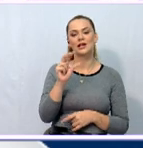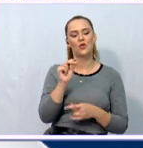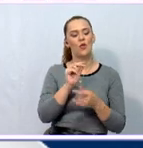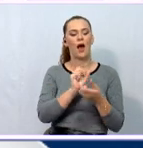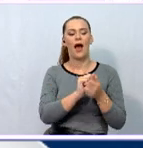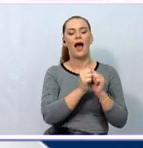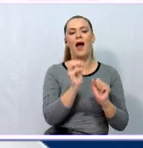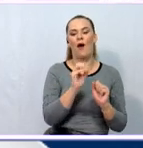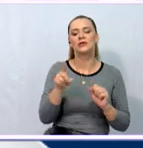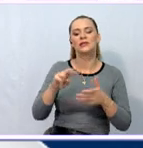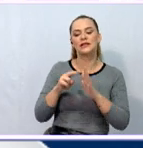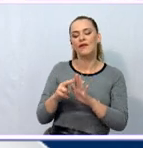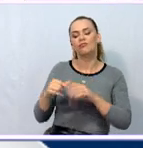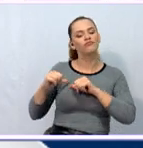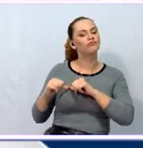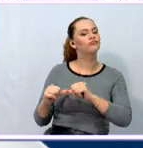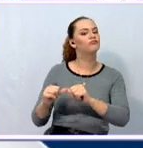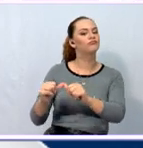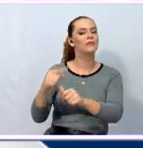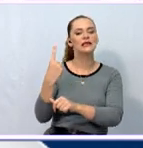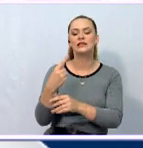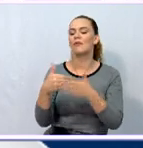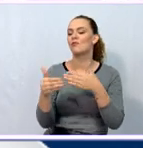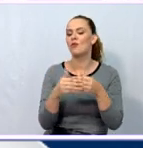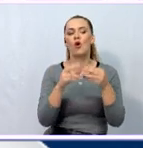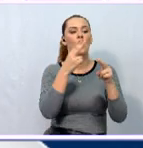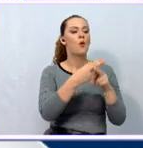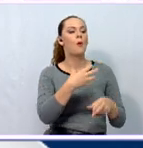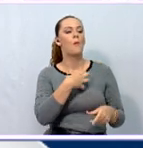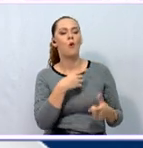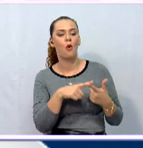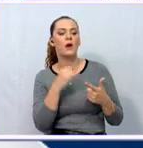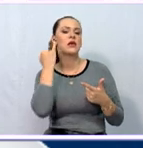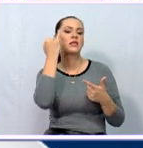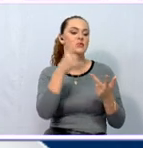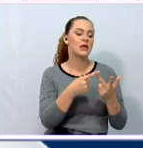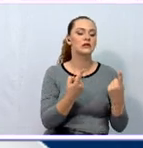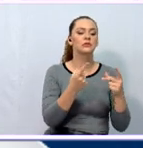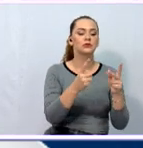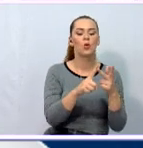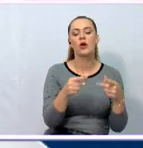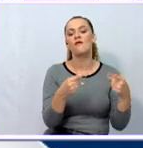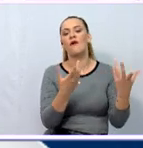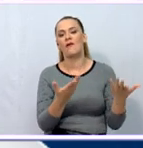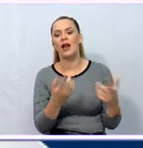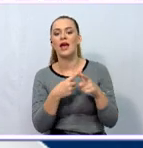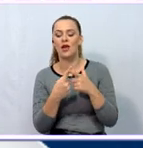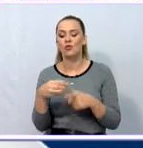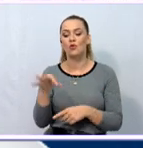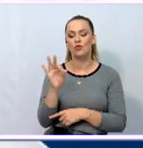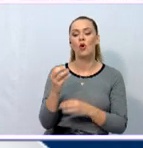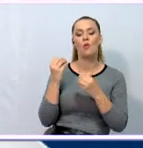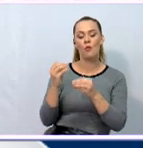está mal único es totalmente perdurable independientemente de los nombres propios de las ideas de las circunstancias y de los rivales Entonces estamos encontrando